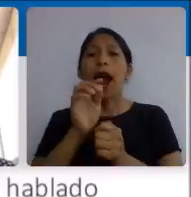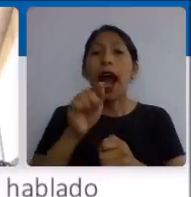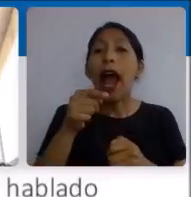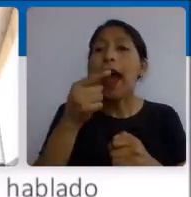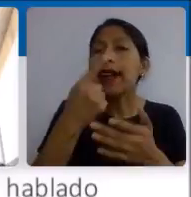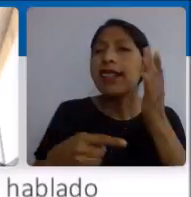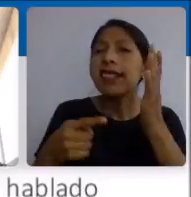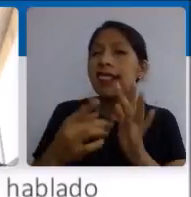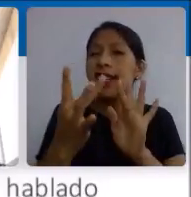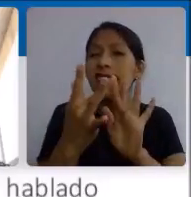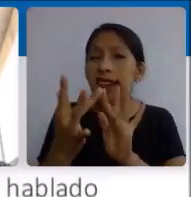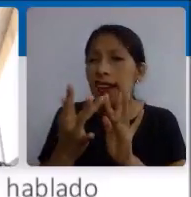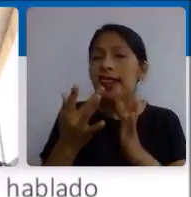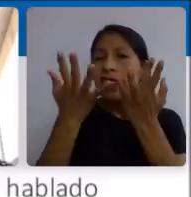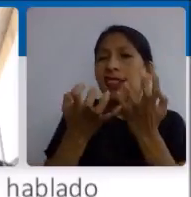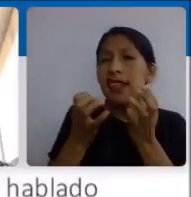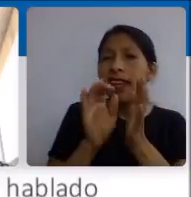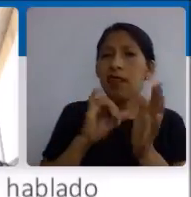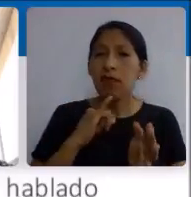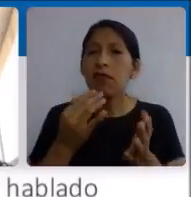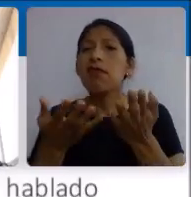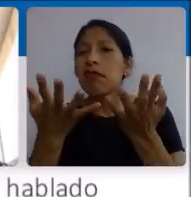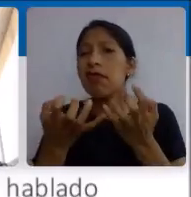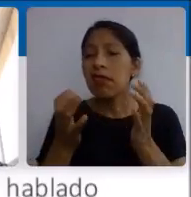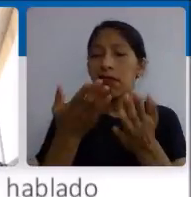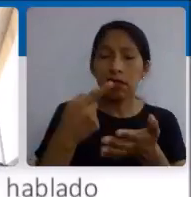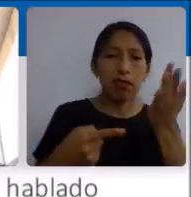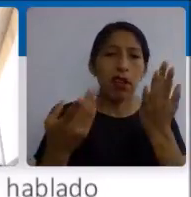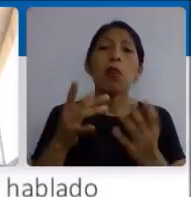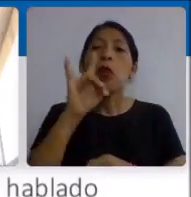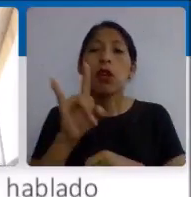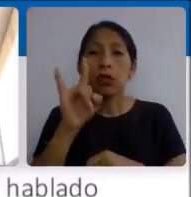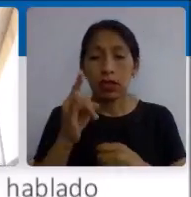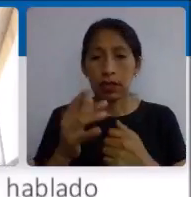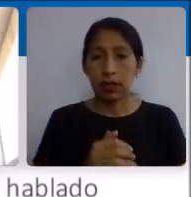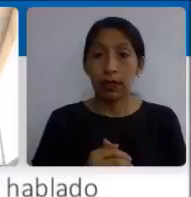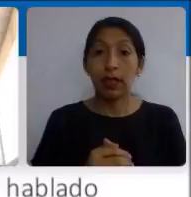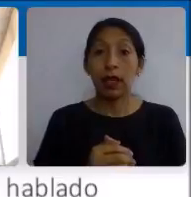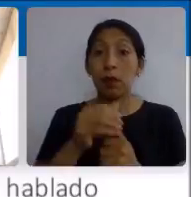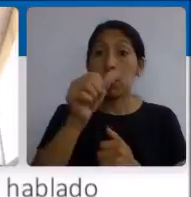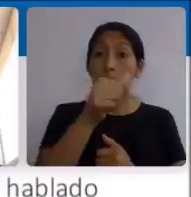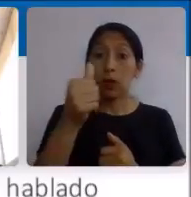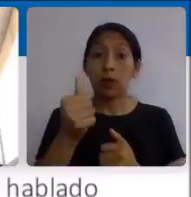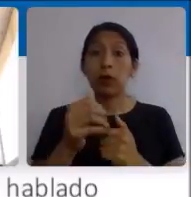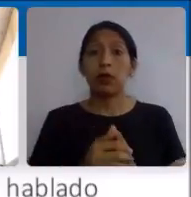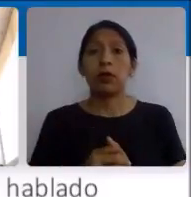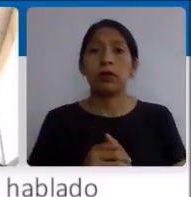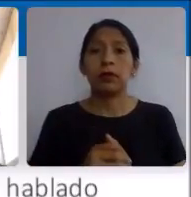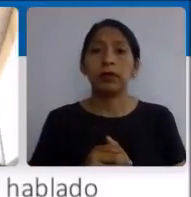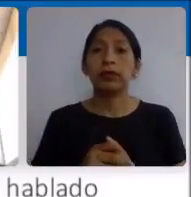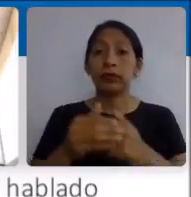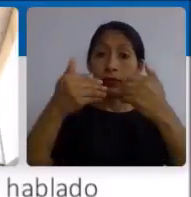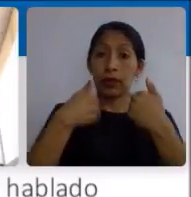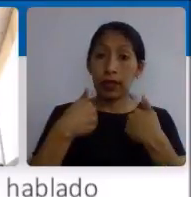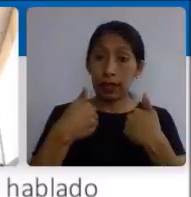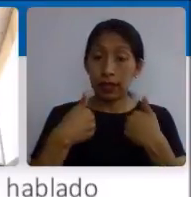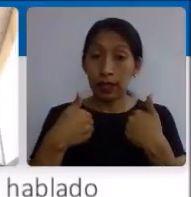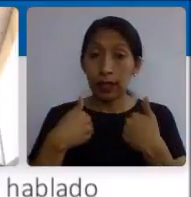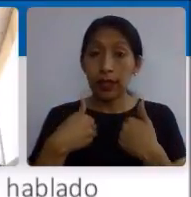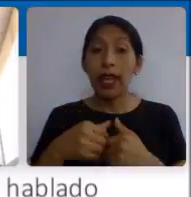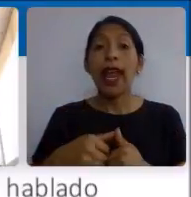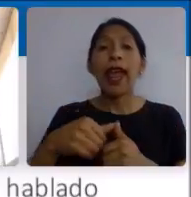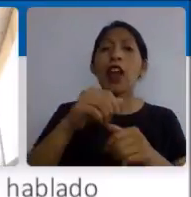qué página, o qué red social tengo que utilizar, ¿no? Por otro lado, tener un kit promocional en